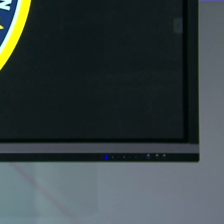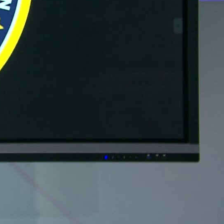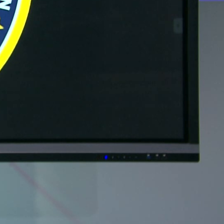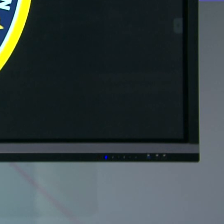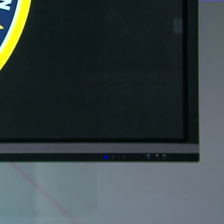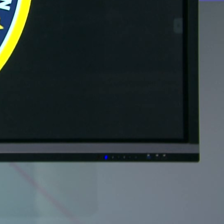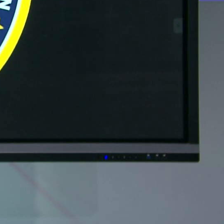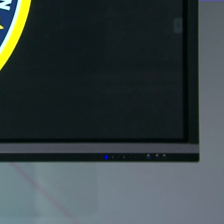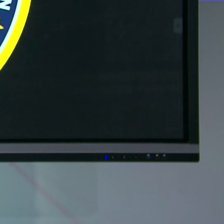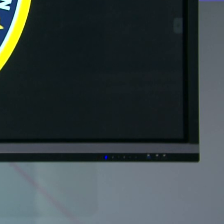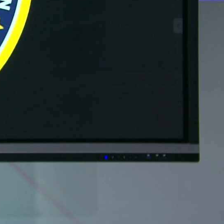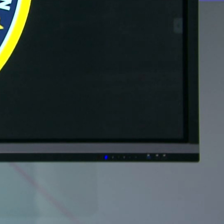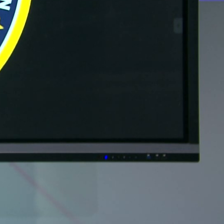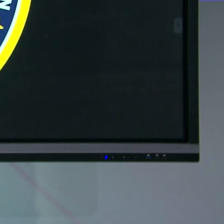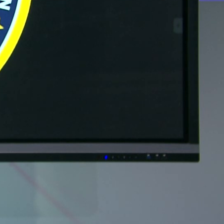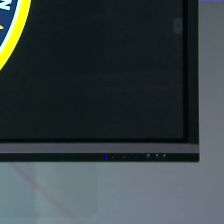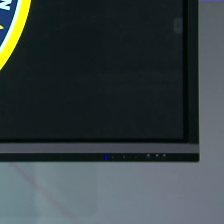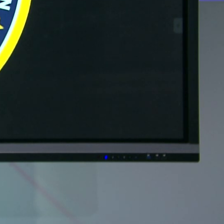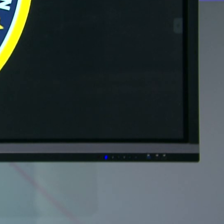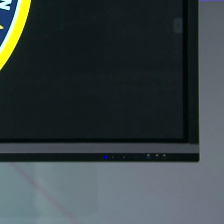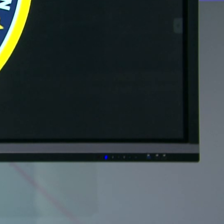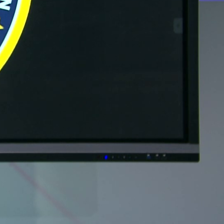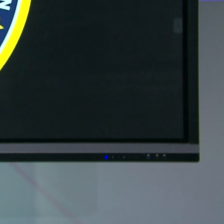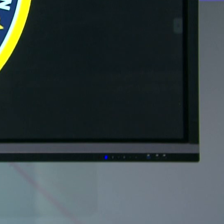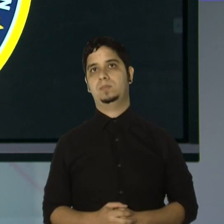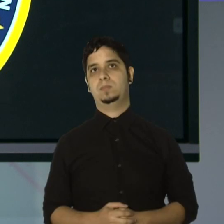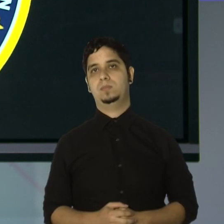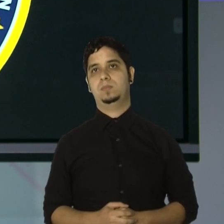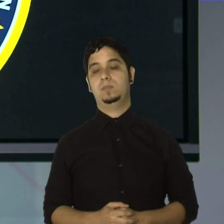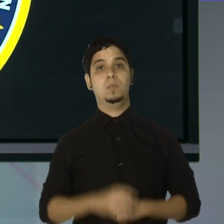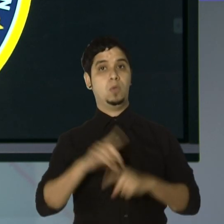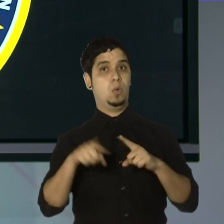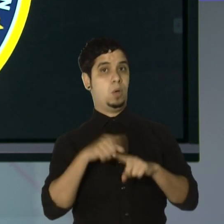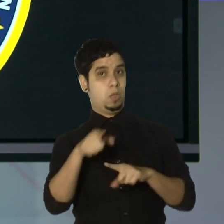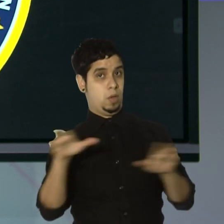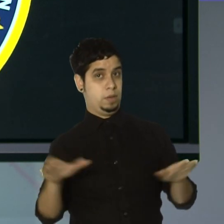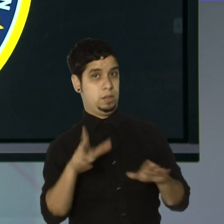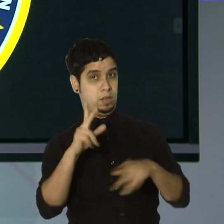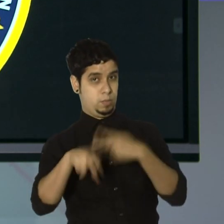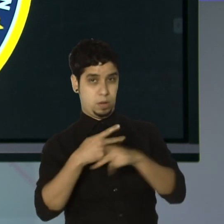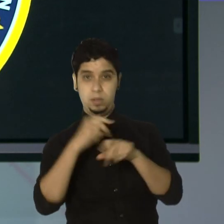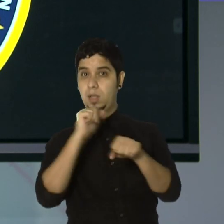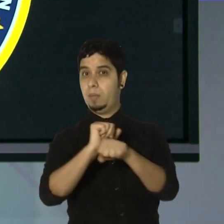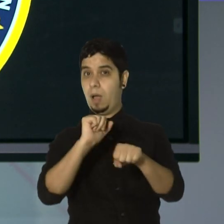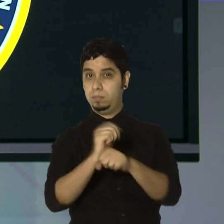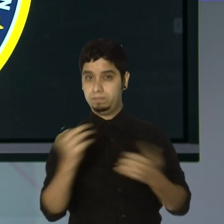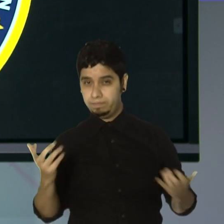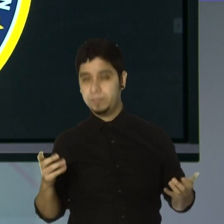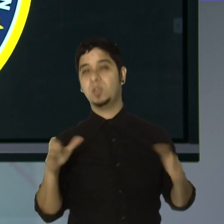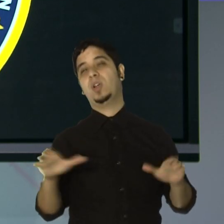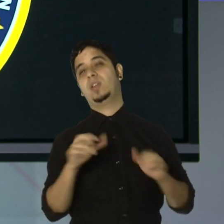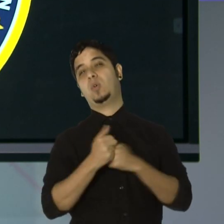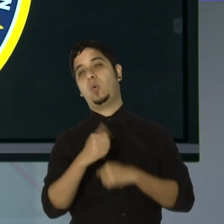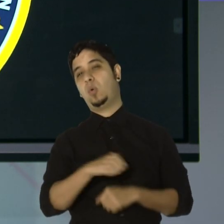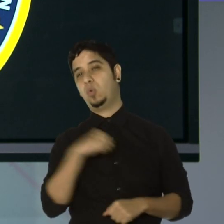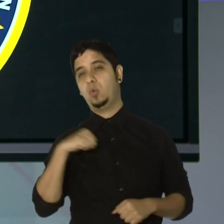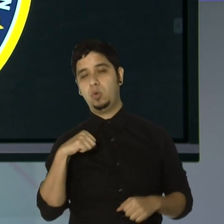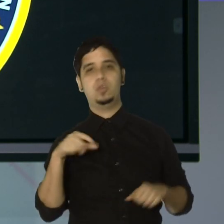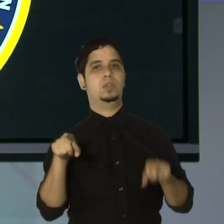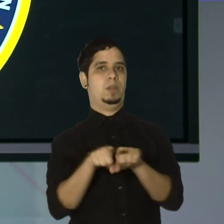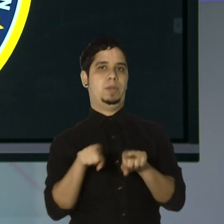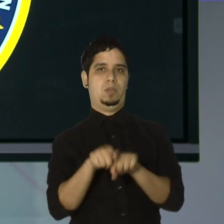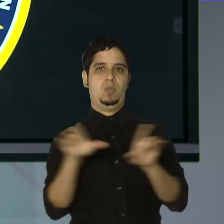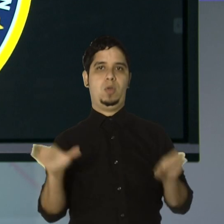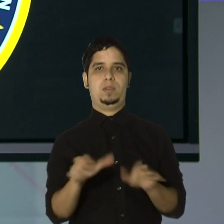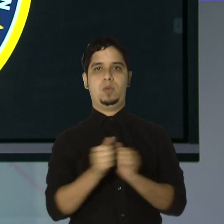haciendo este tipo de trabajo y lo hacen con un orgullo, lo hacen con una